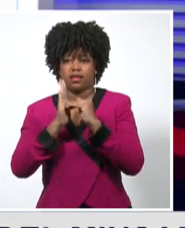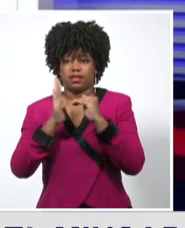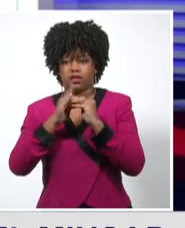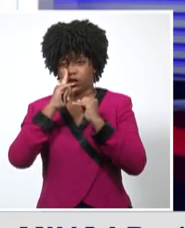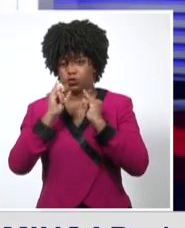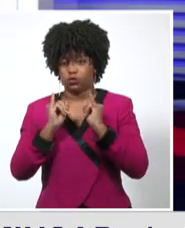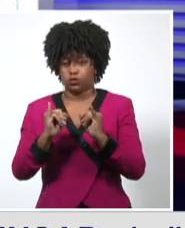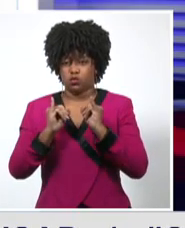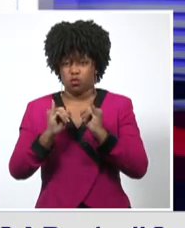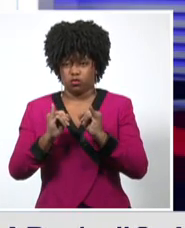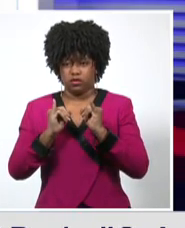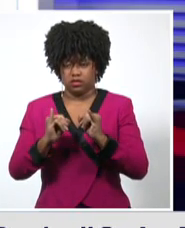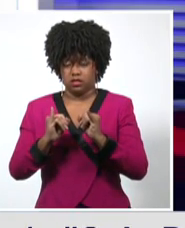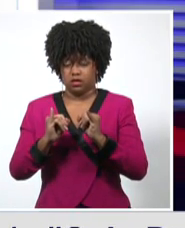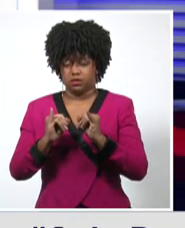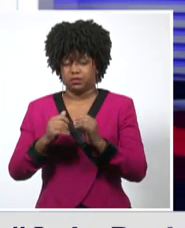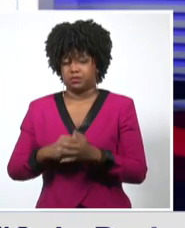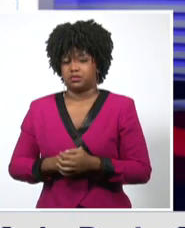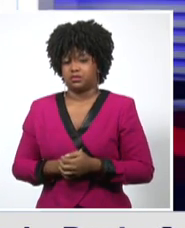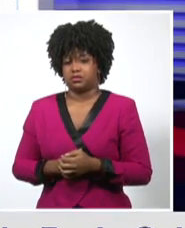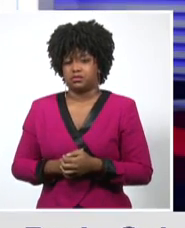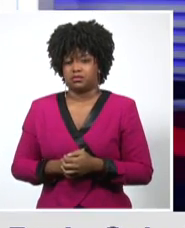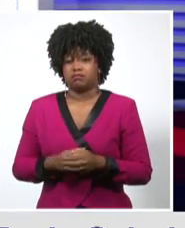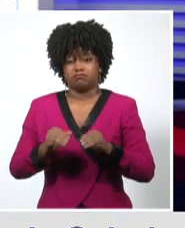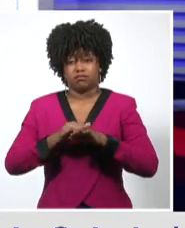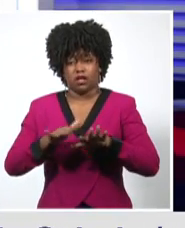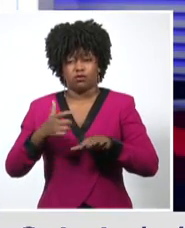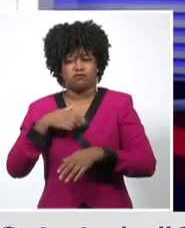noticiero del mediodía. Por supuesto que le invito